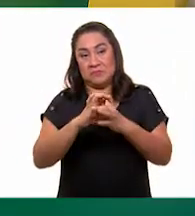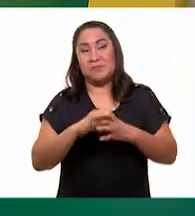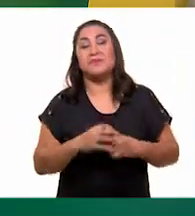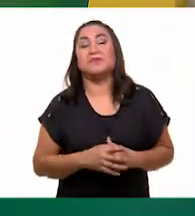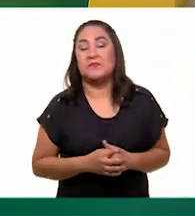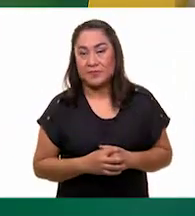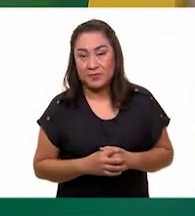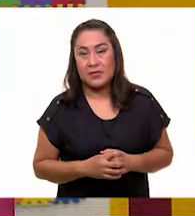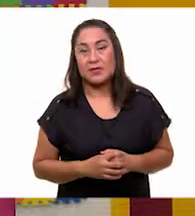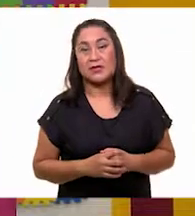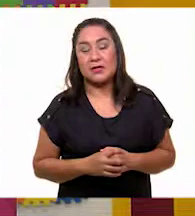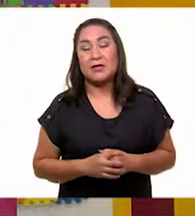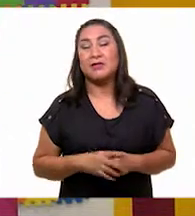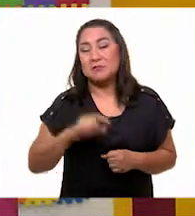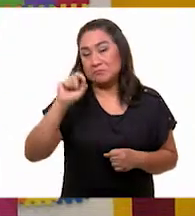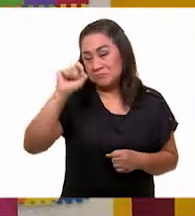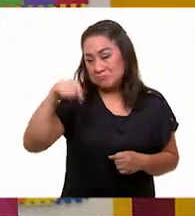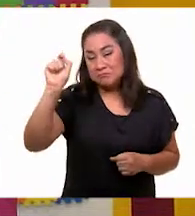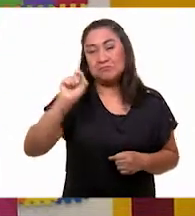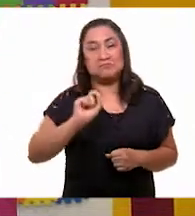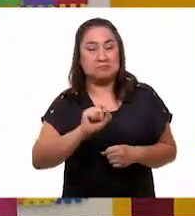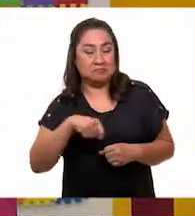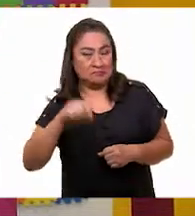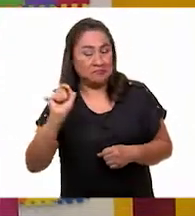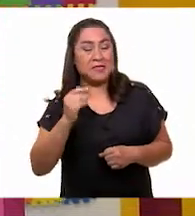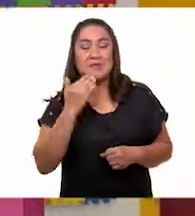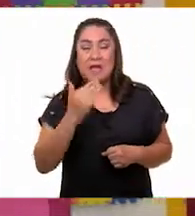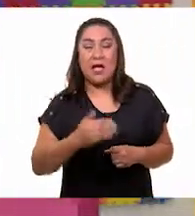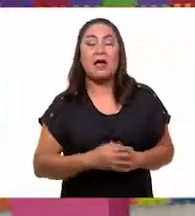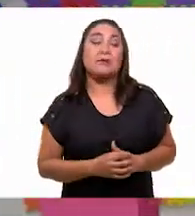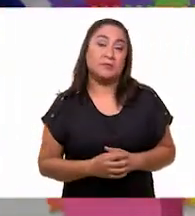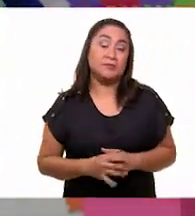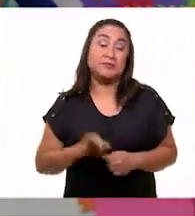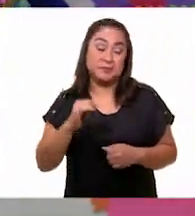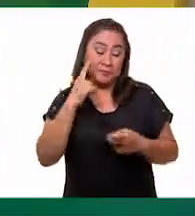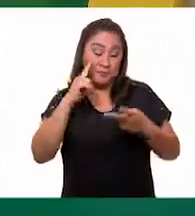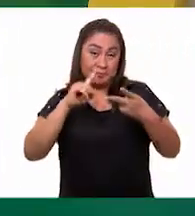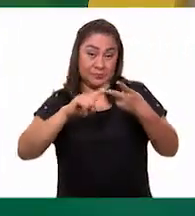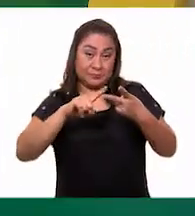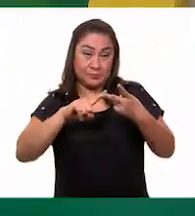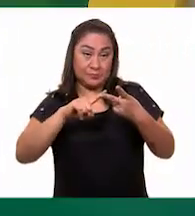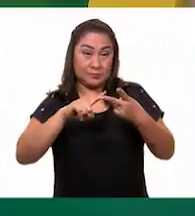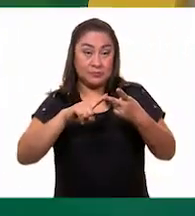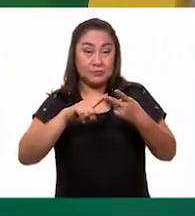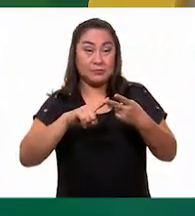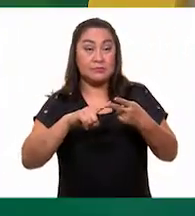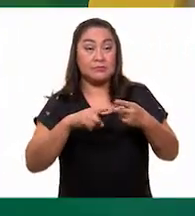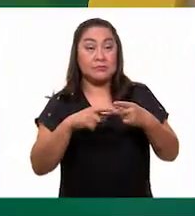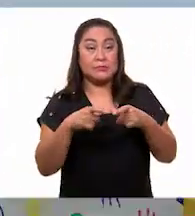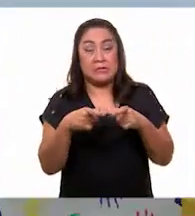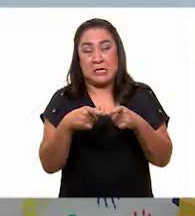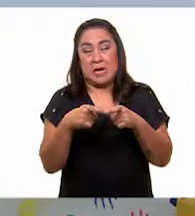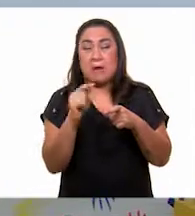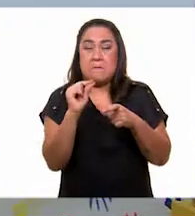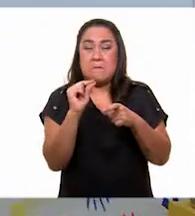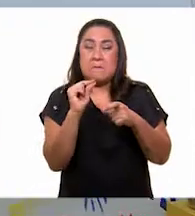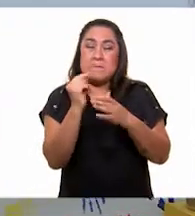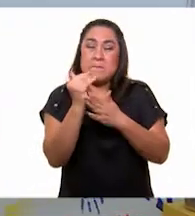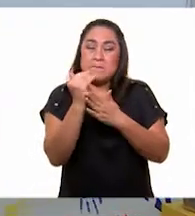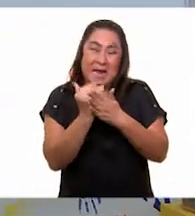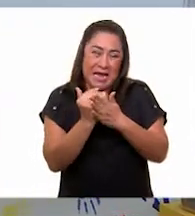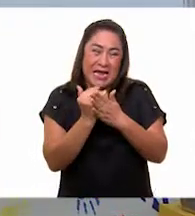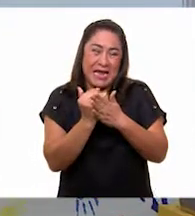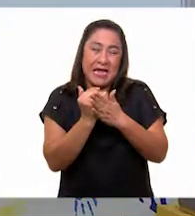ya podemos colocar las palomitas que nos faltan. Claro, porque en el segundo recipiente le cabe un poco menos